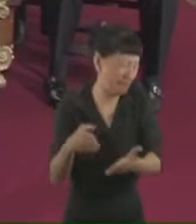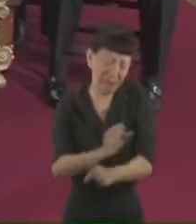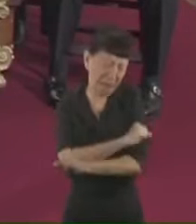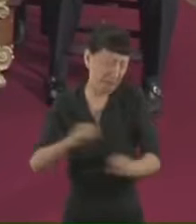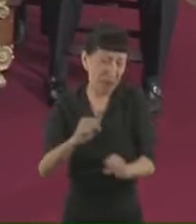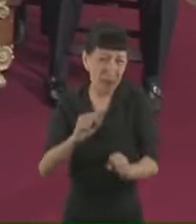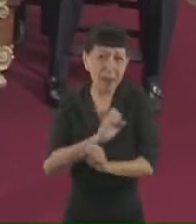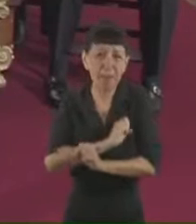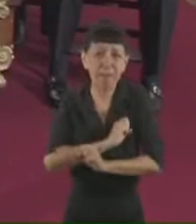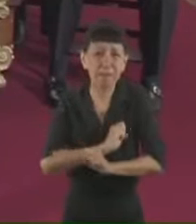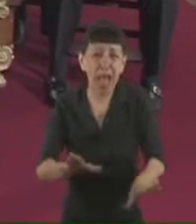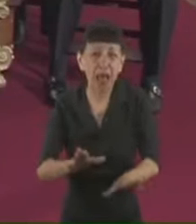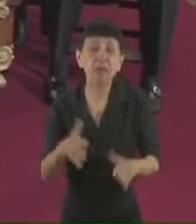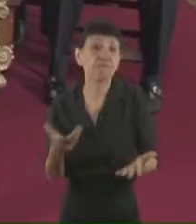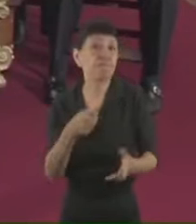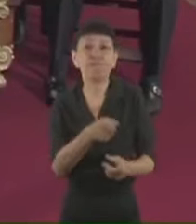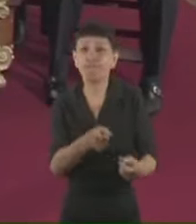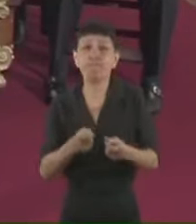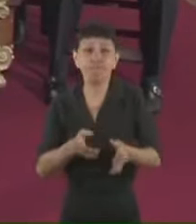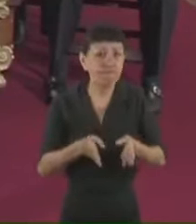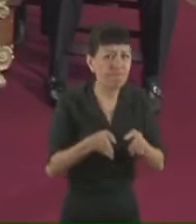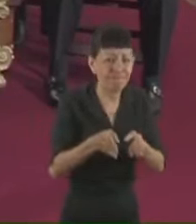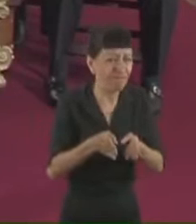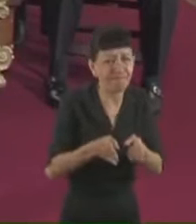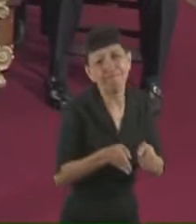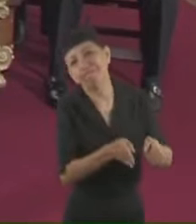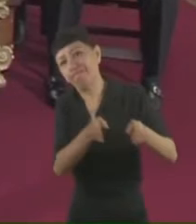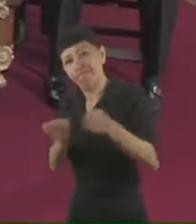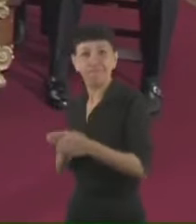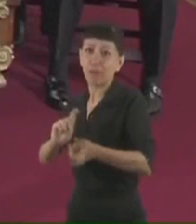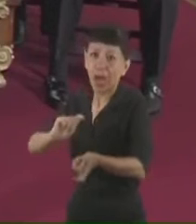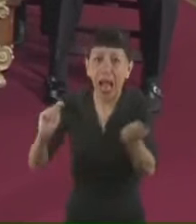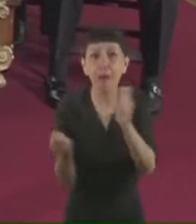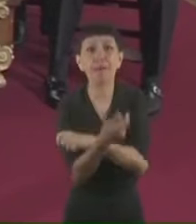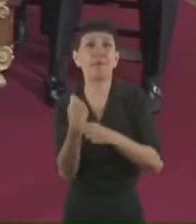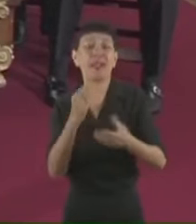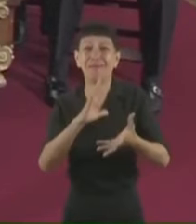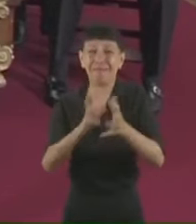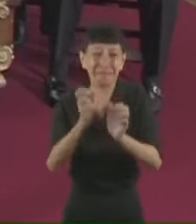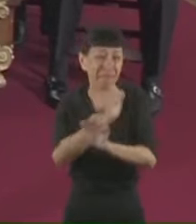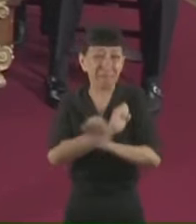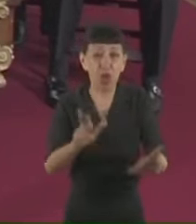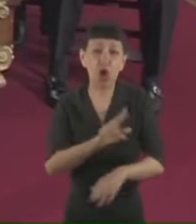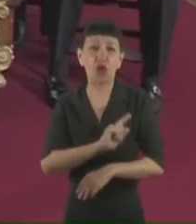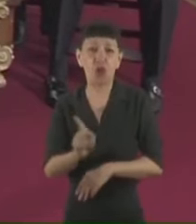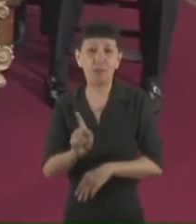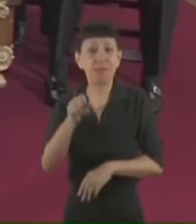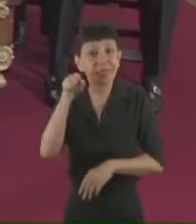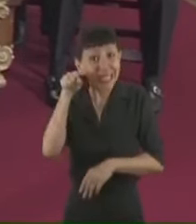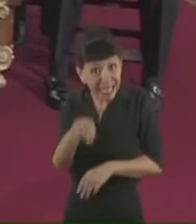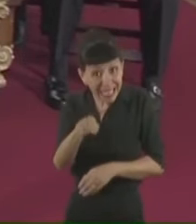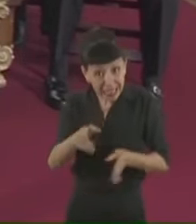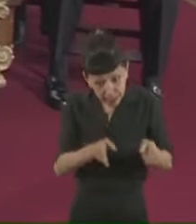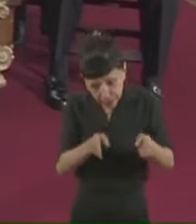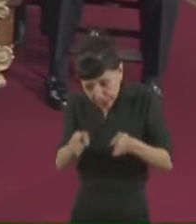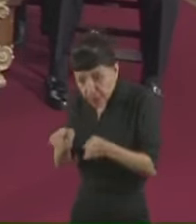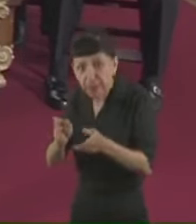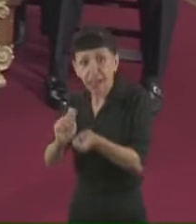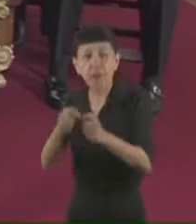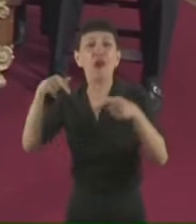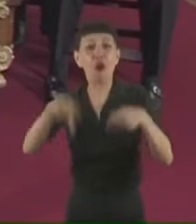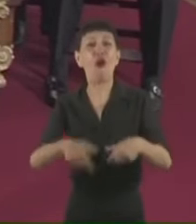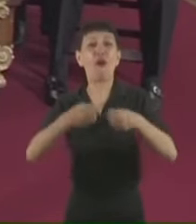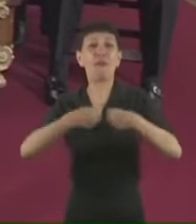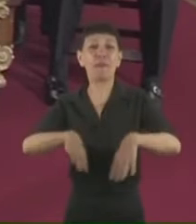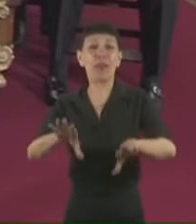el desastre ese cambio comienza hoy un aspecto central del fracaso de los últimos 100 años